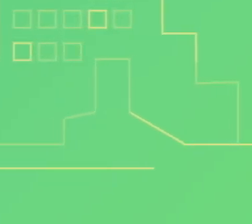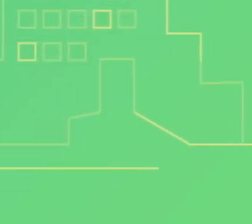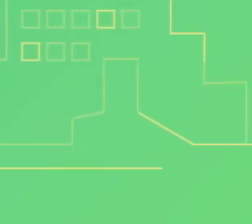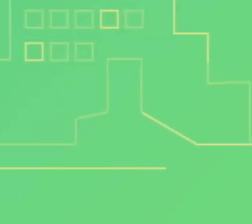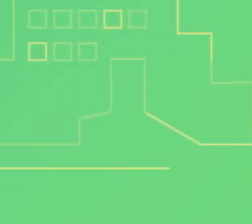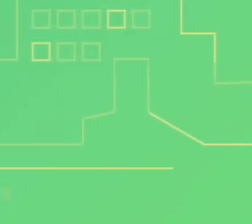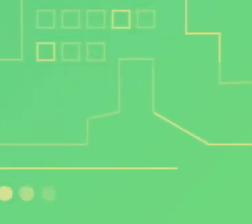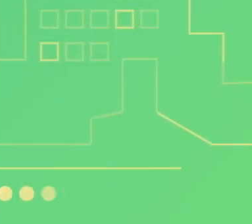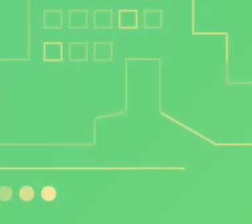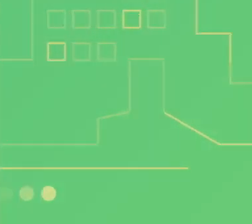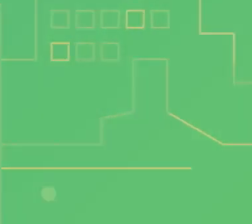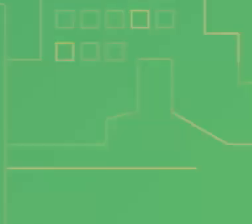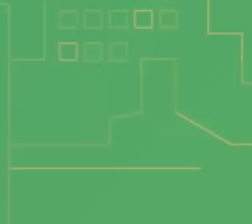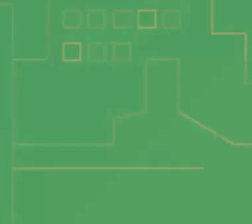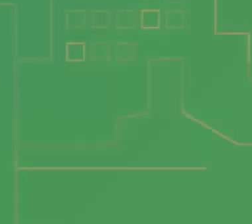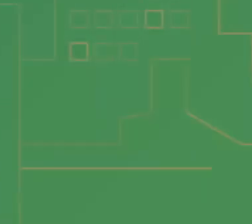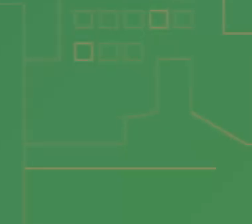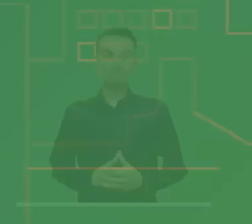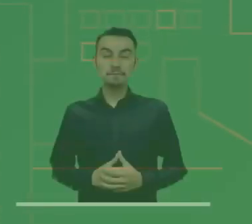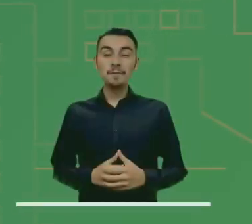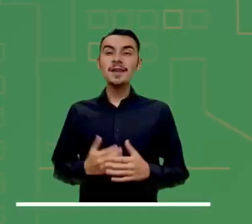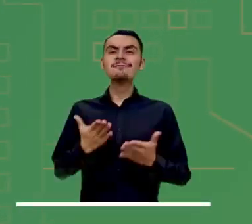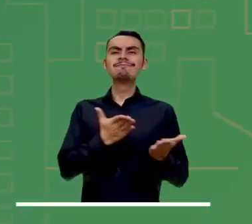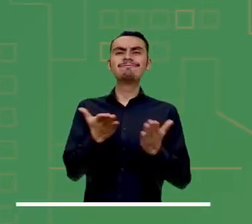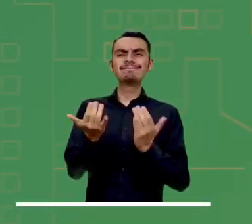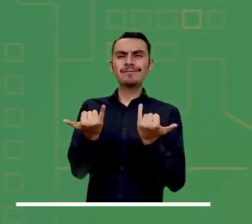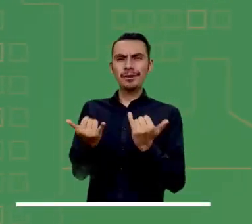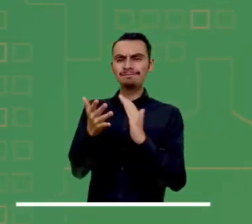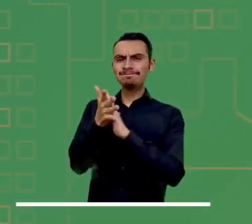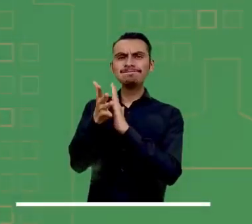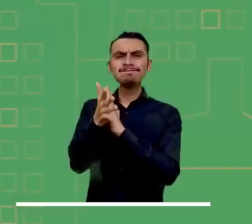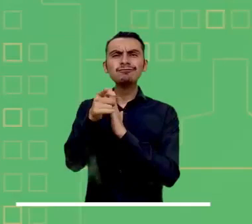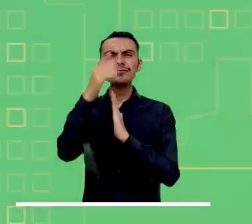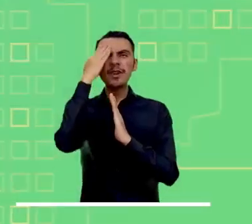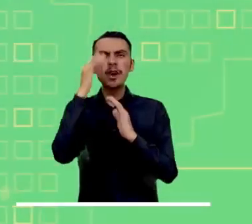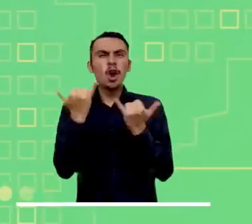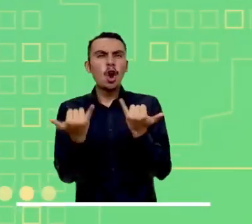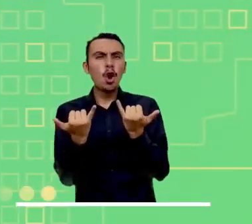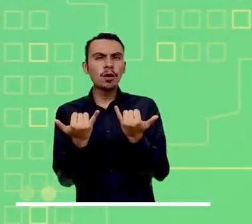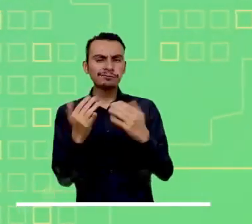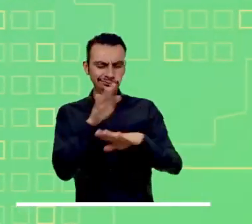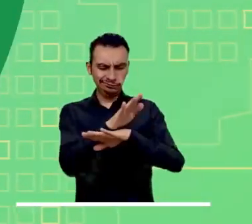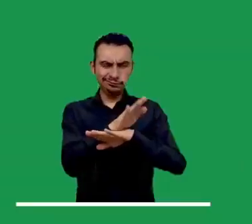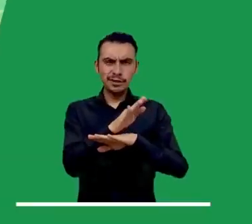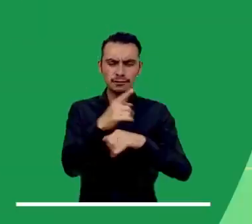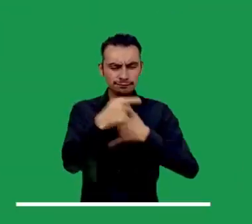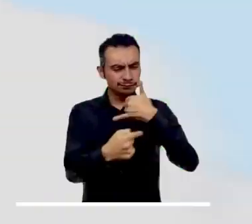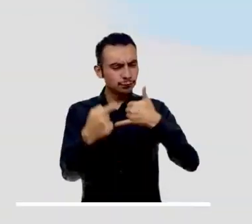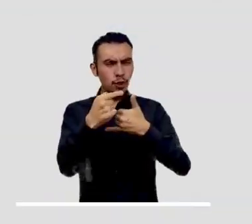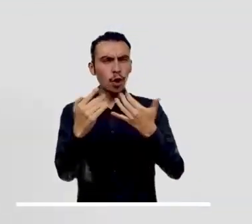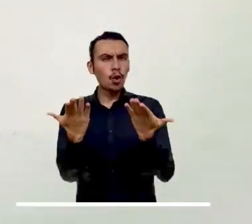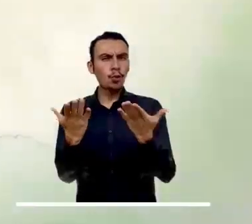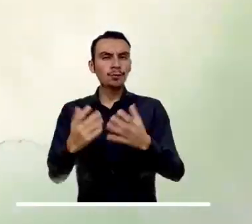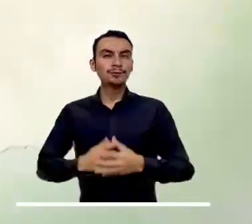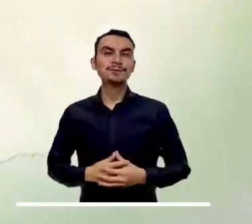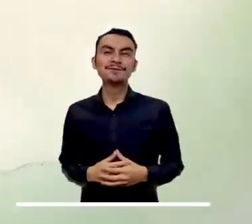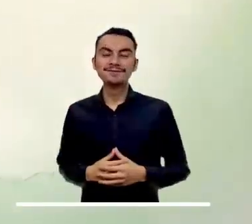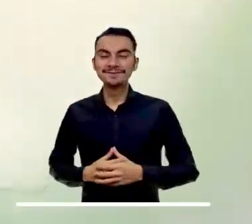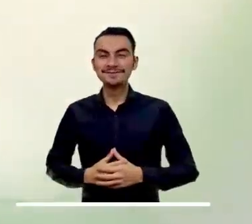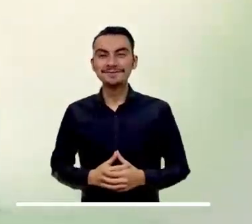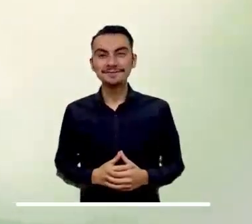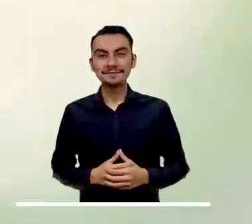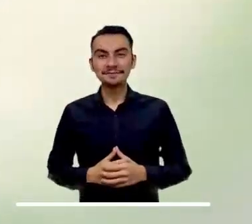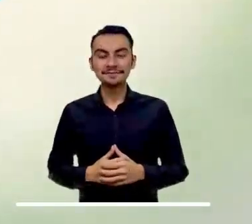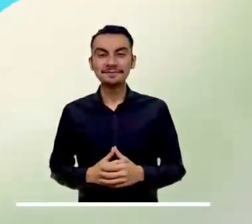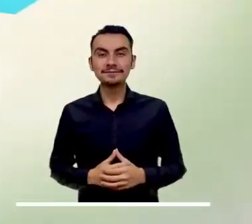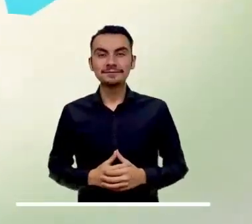Iniciamos una nueva semana con la información meteorológica de la mañana en las diferentes regiones del país. El Caribe despierta